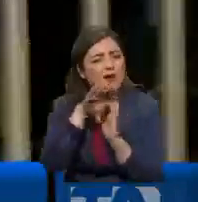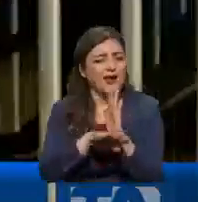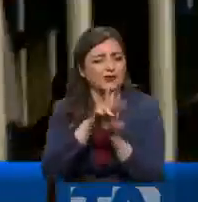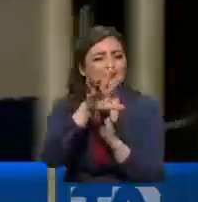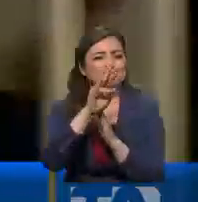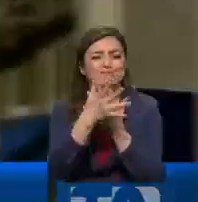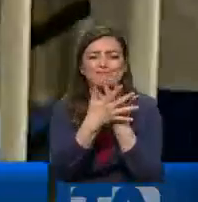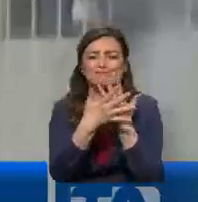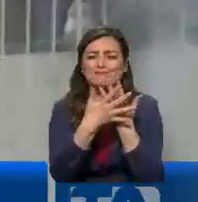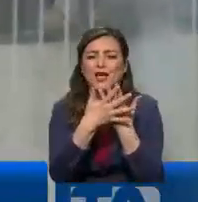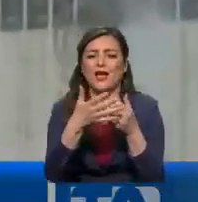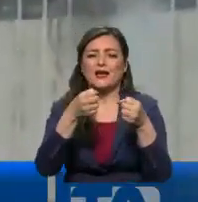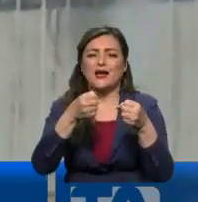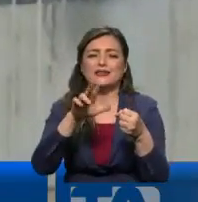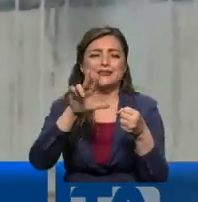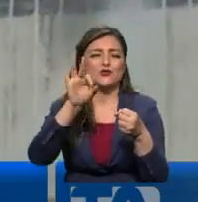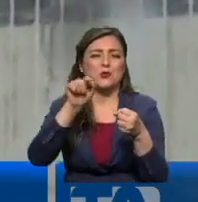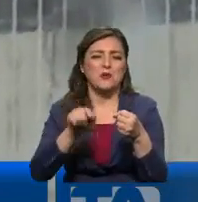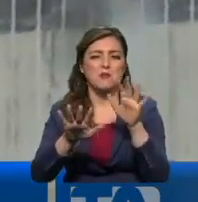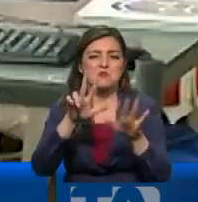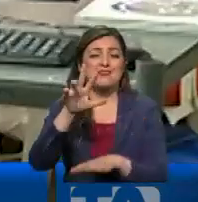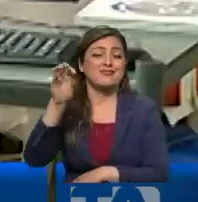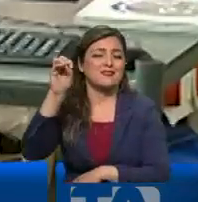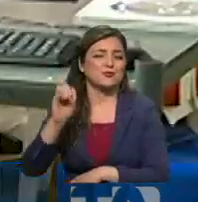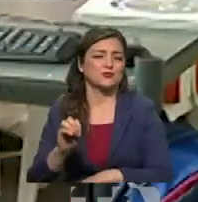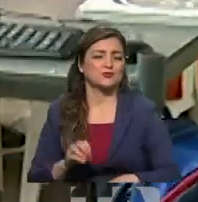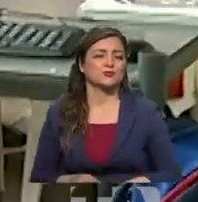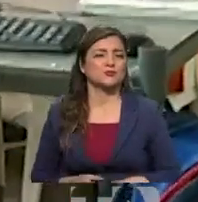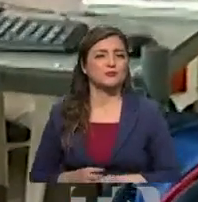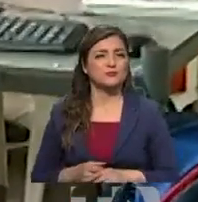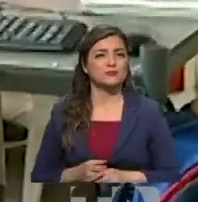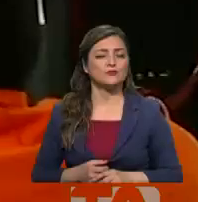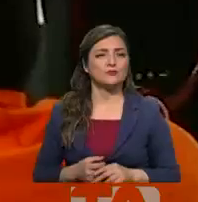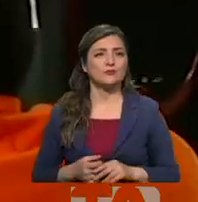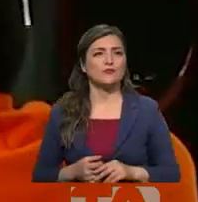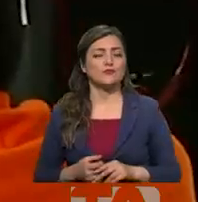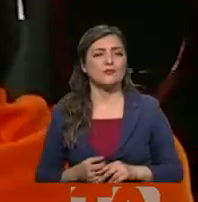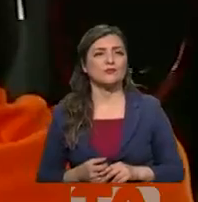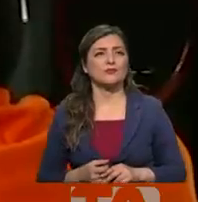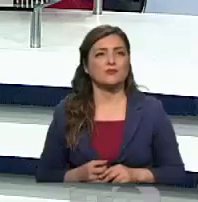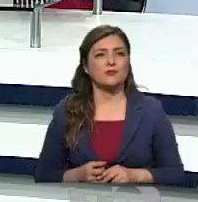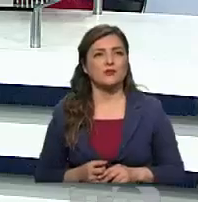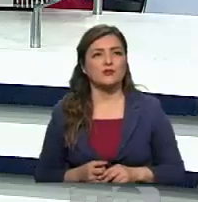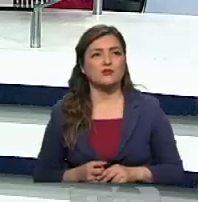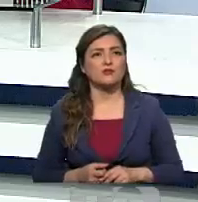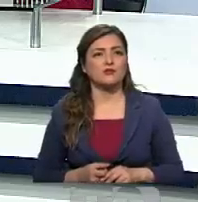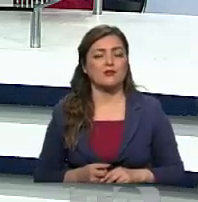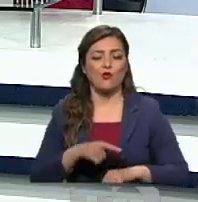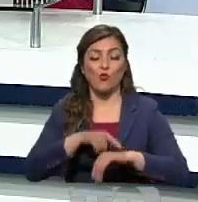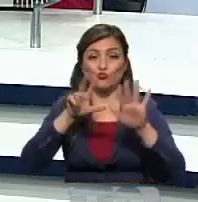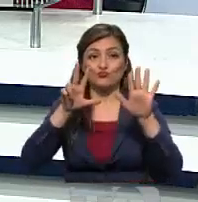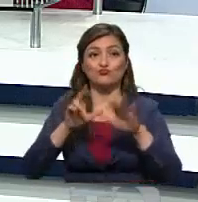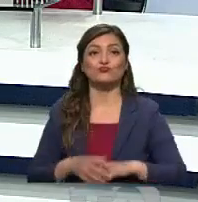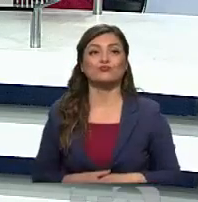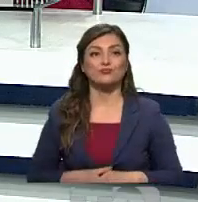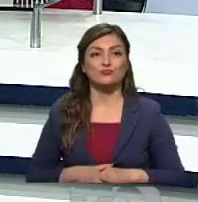casi 39.000 reos bordea el 30%. En Guayaquil, Carlos Acoto, 24 horas. 8 en punto de